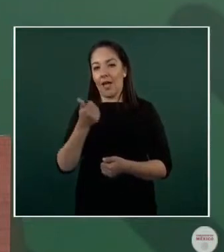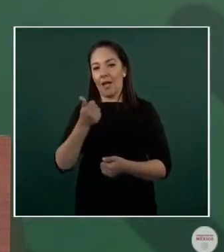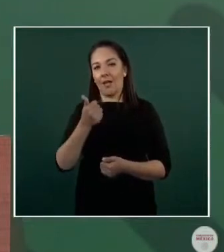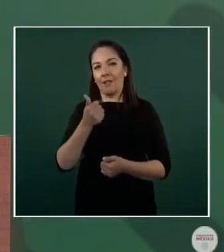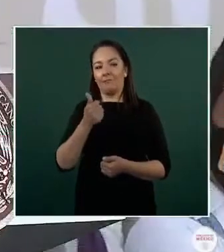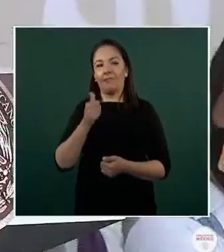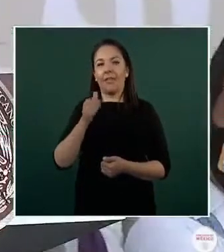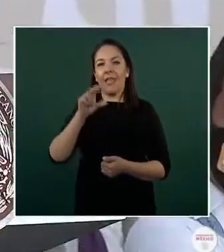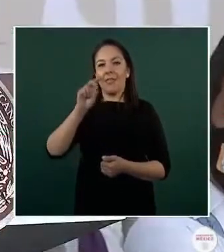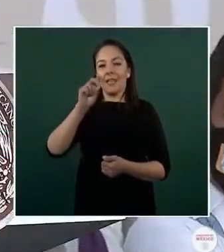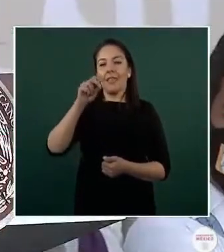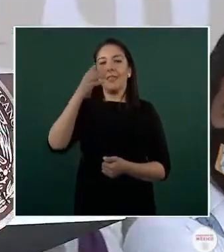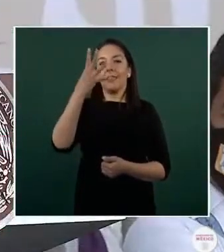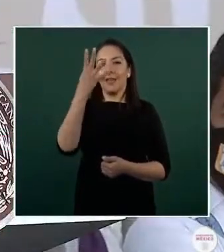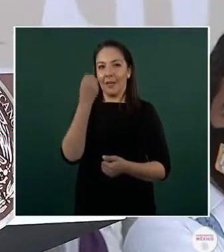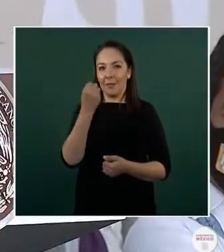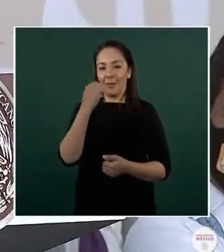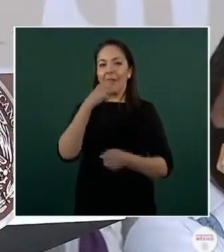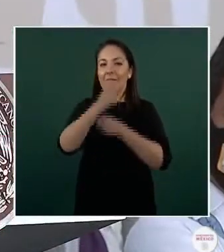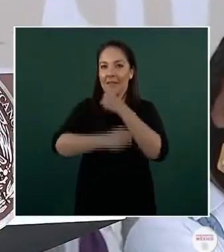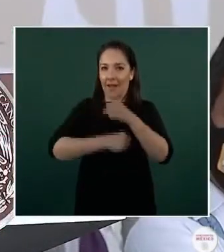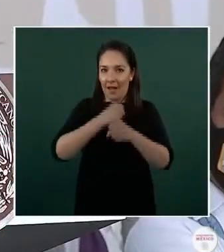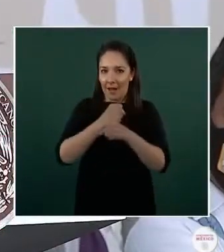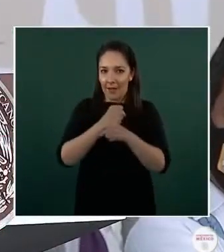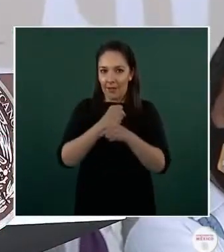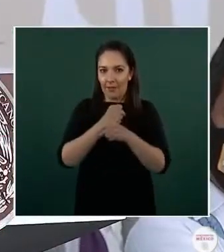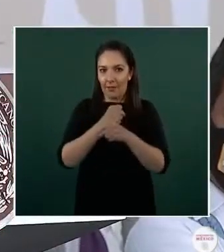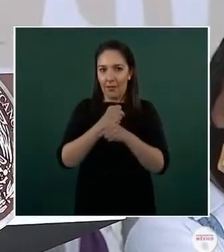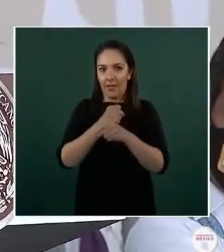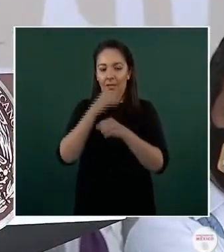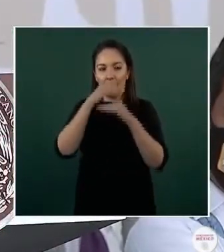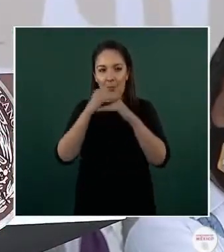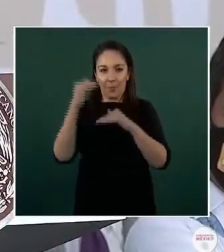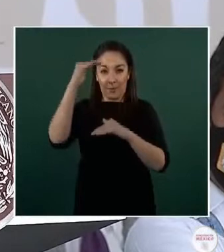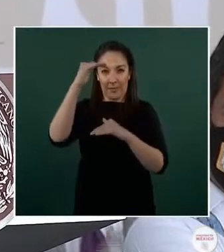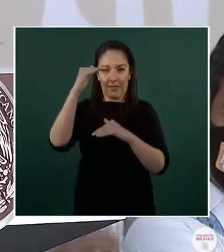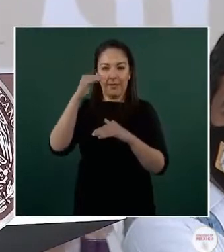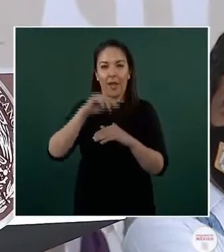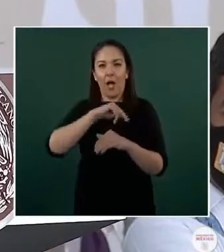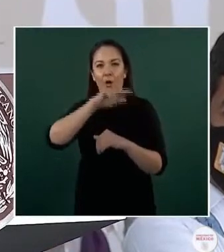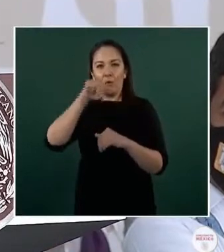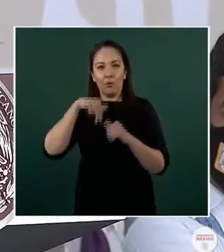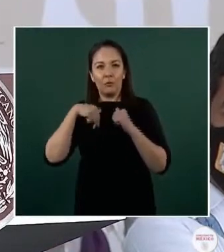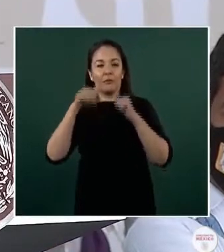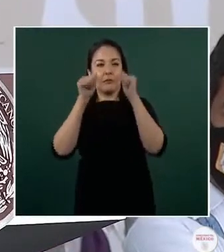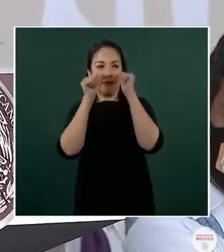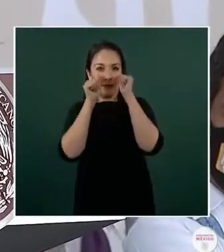años, a los cuales nos correspondió atender